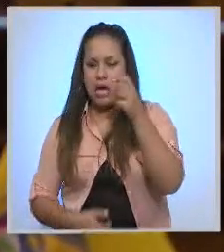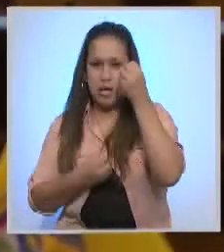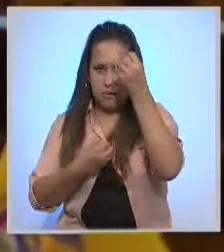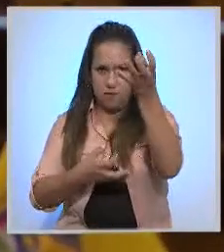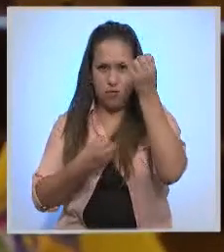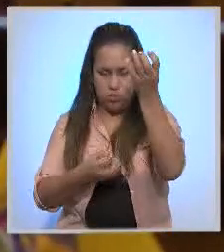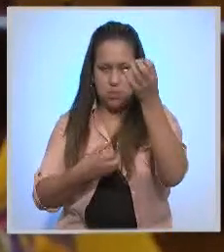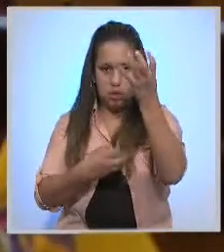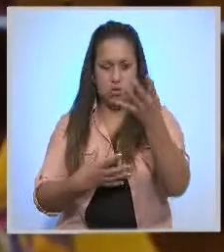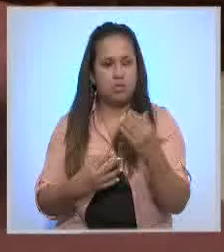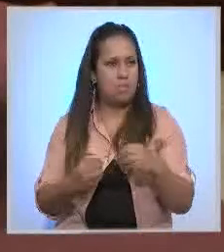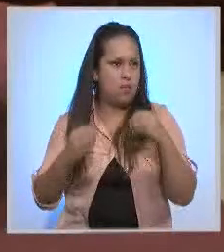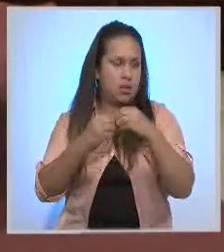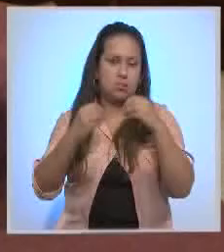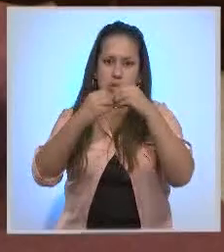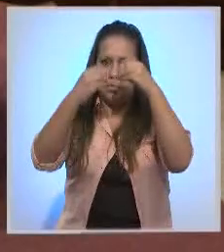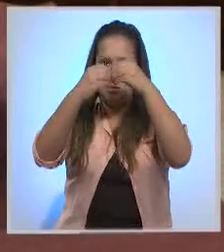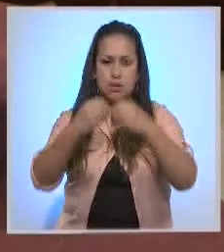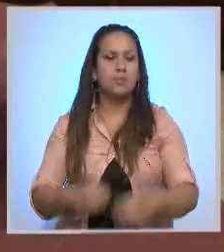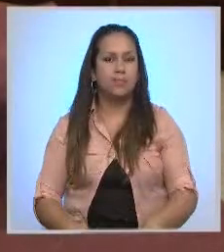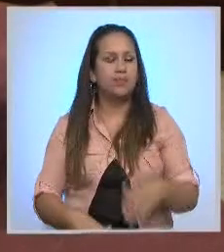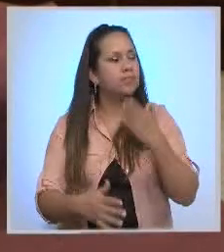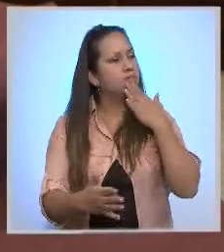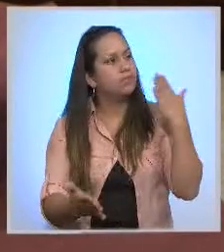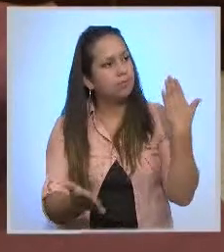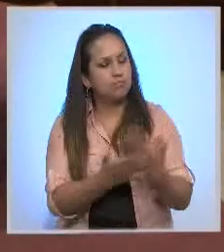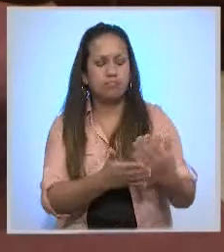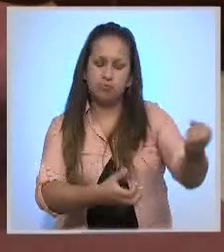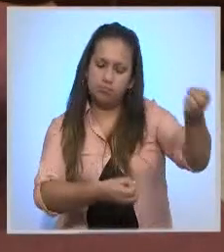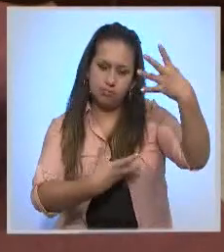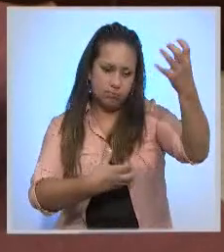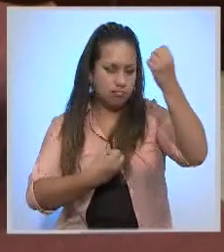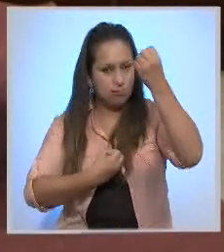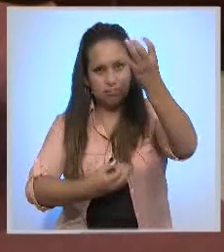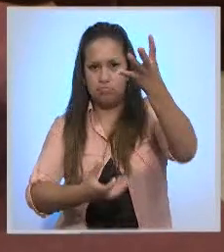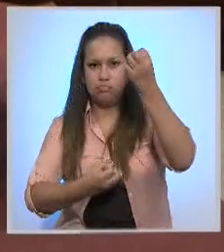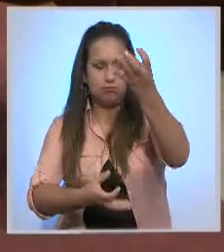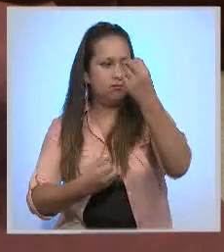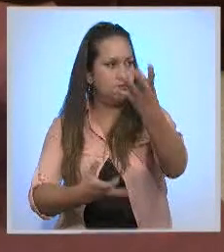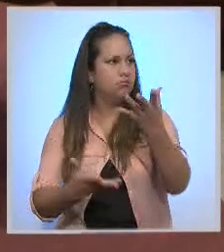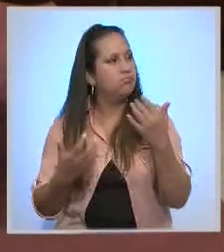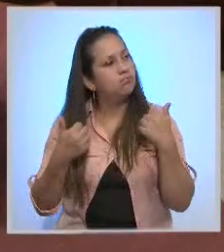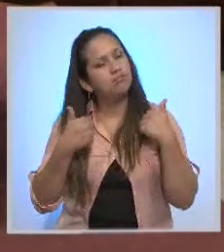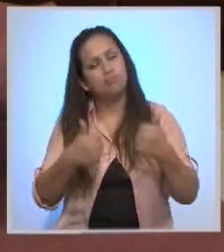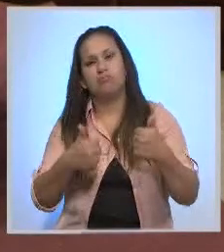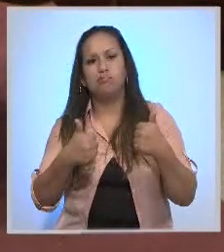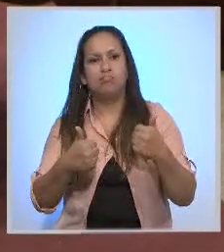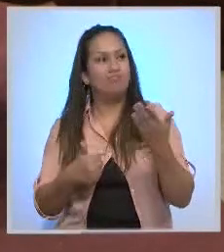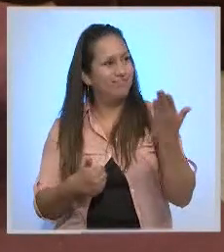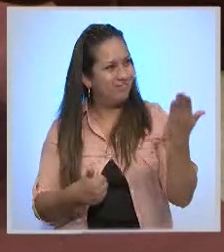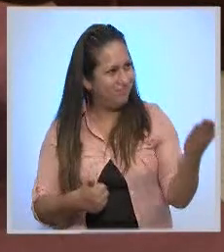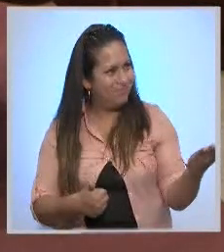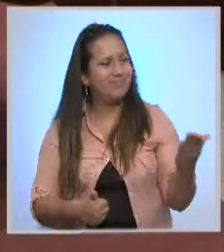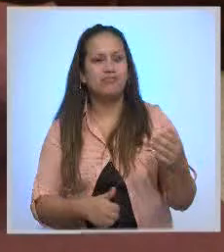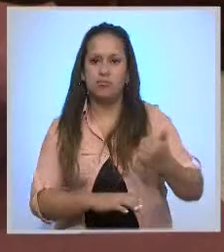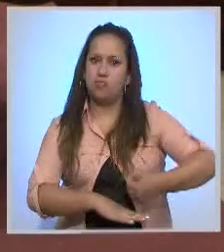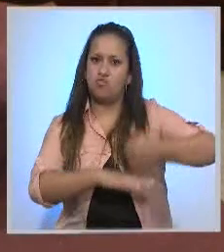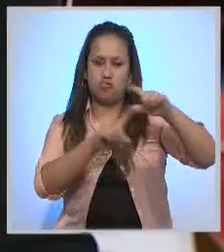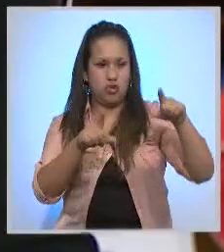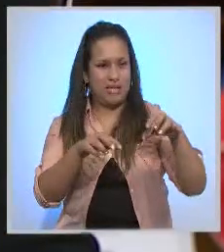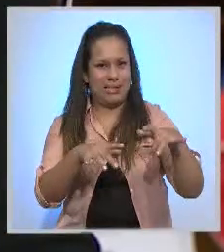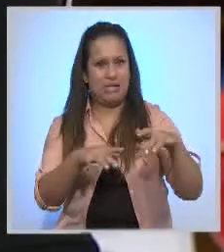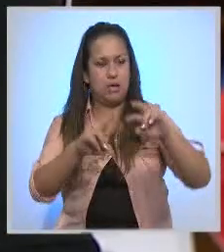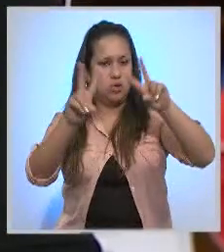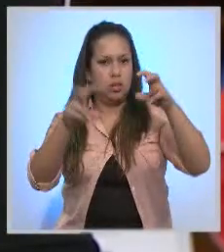esté informada muchísimas gracias por habernos compartido toda esta información importante para todos los ciudadanos el teniente coronel juan zapata secretario de seguridad